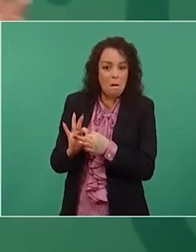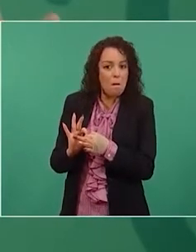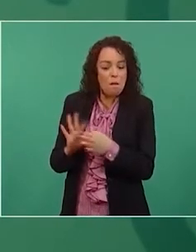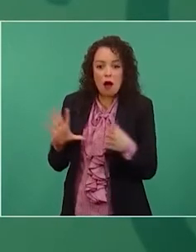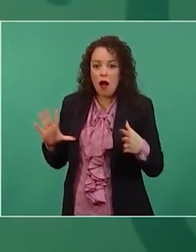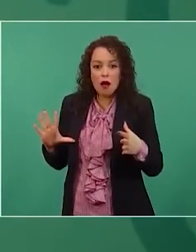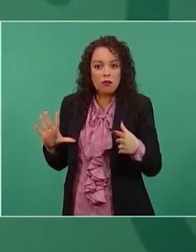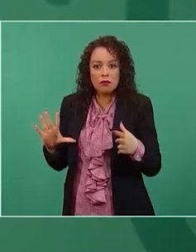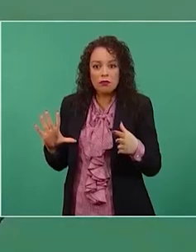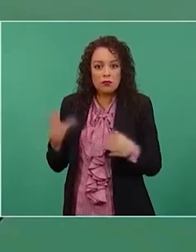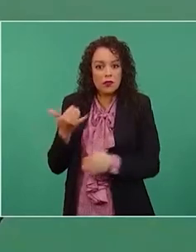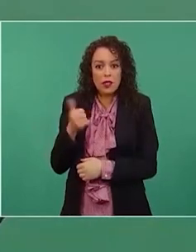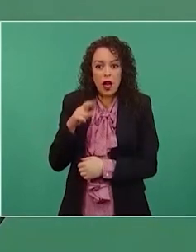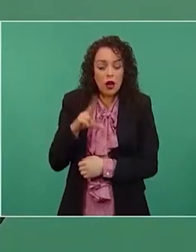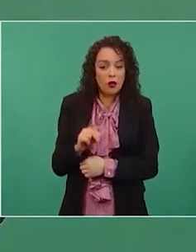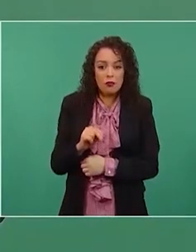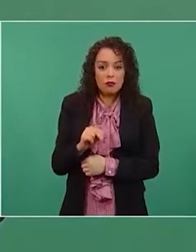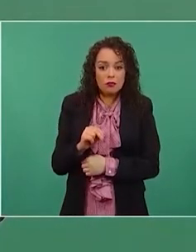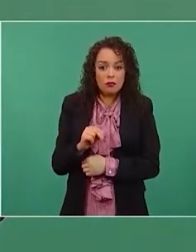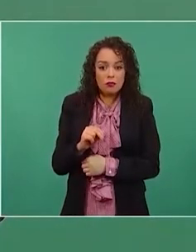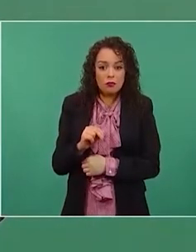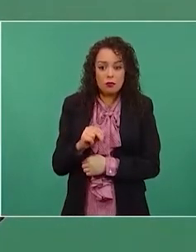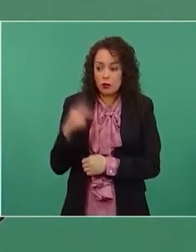ese acuerdo